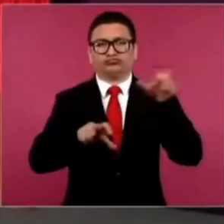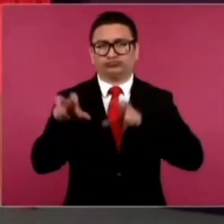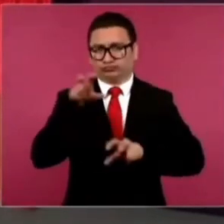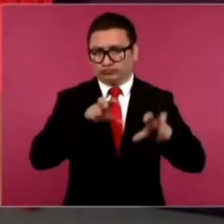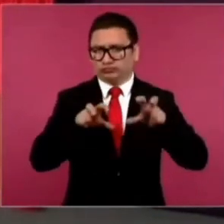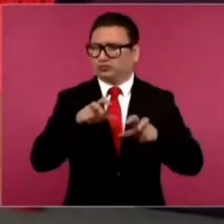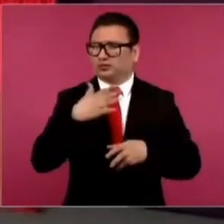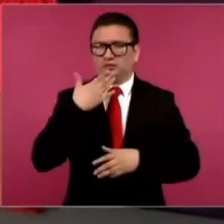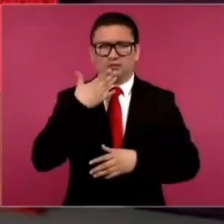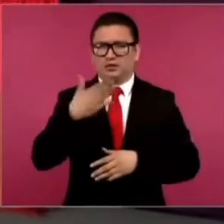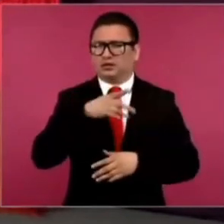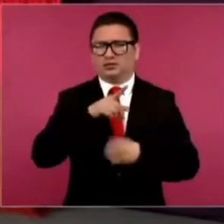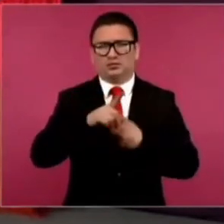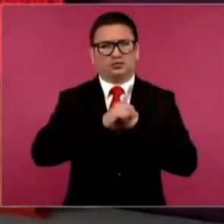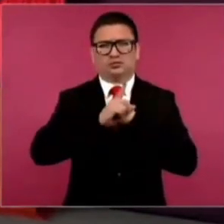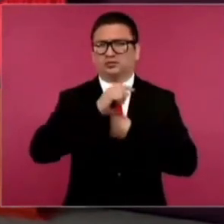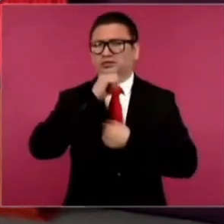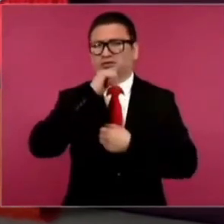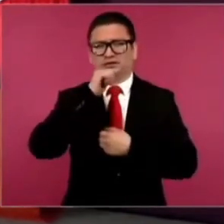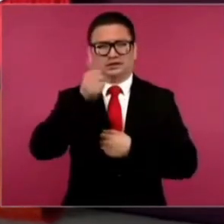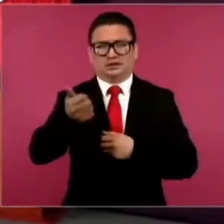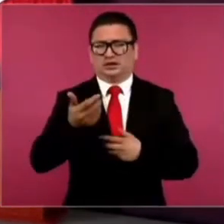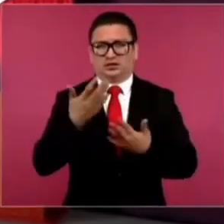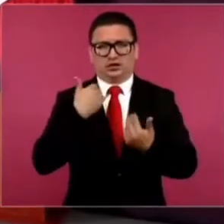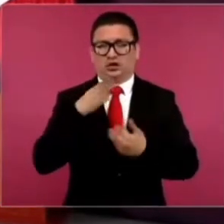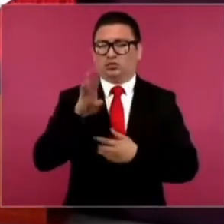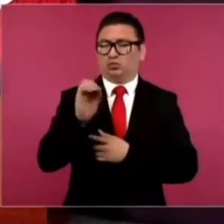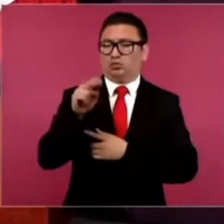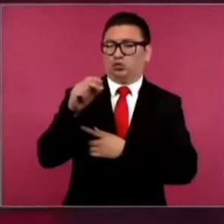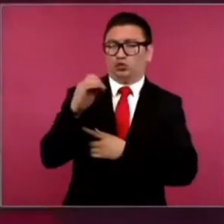inversiones, que no tienen problema los bonos,